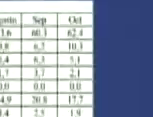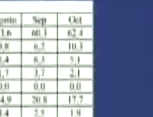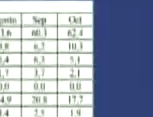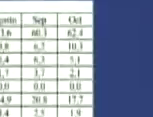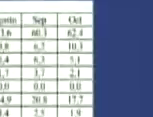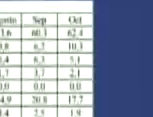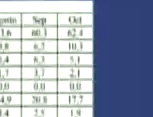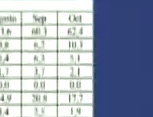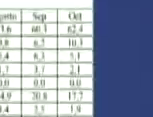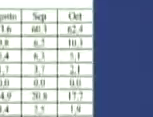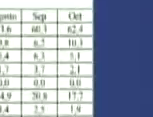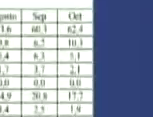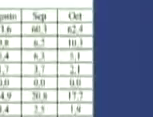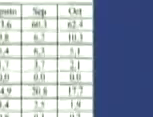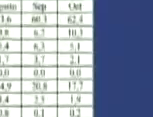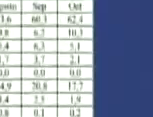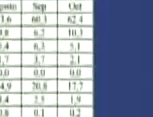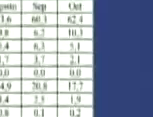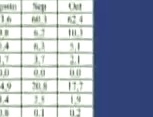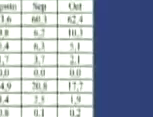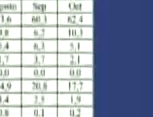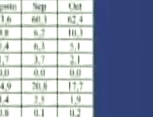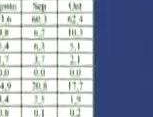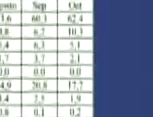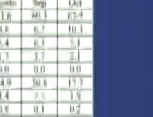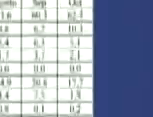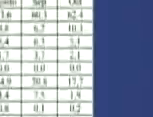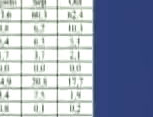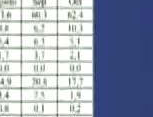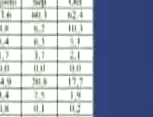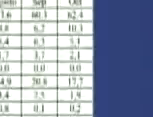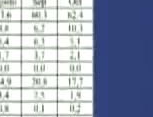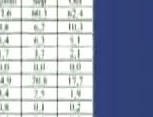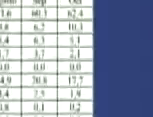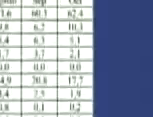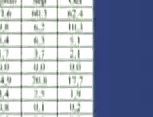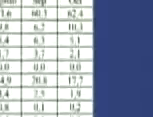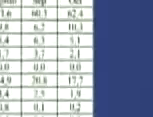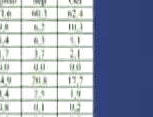monetaria. Yo quiero hacer un paréntesis acá,